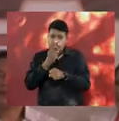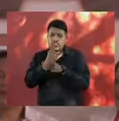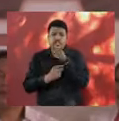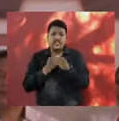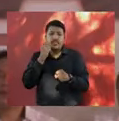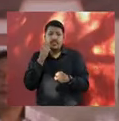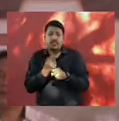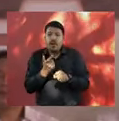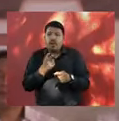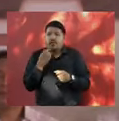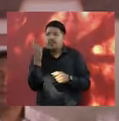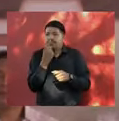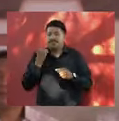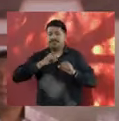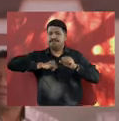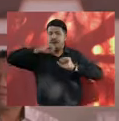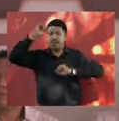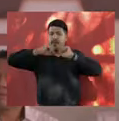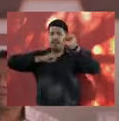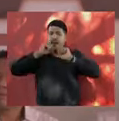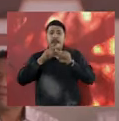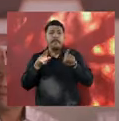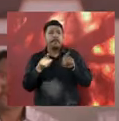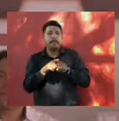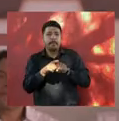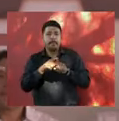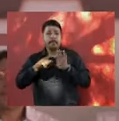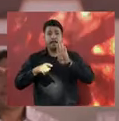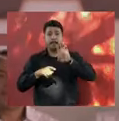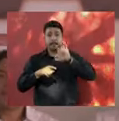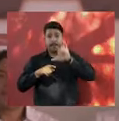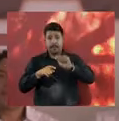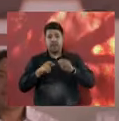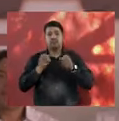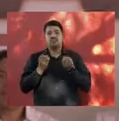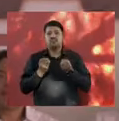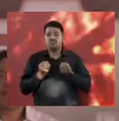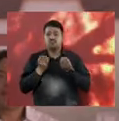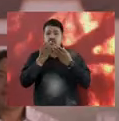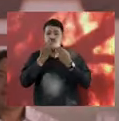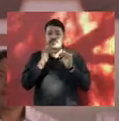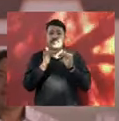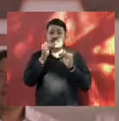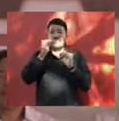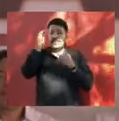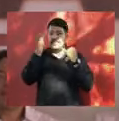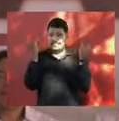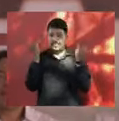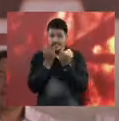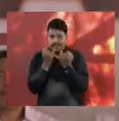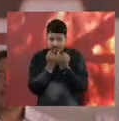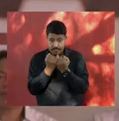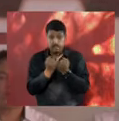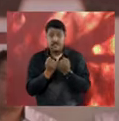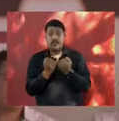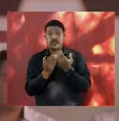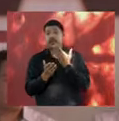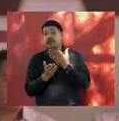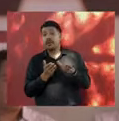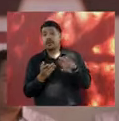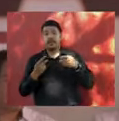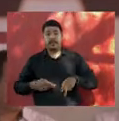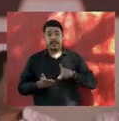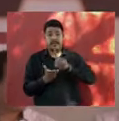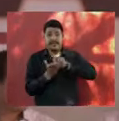encima de la inflación. Con Claudia vamos a garantizar el apoyo universal a todas las personas